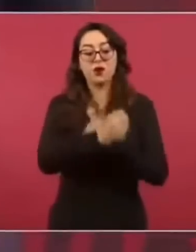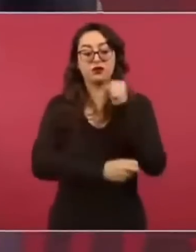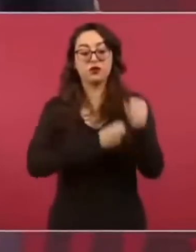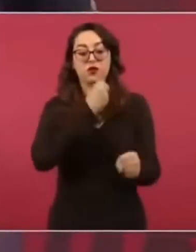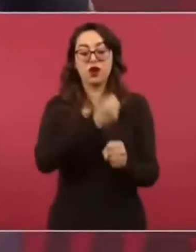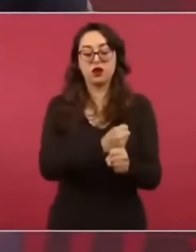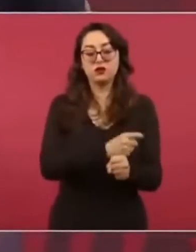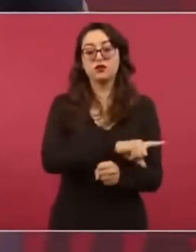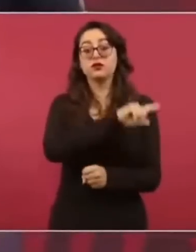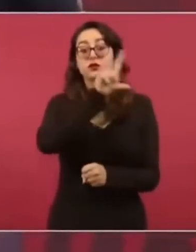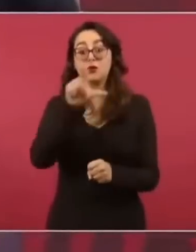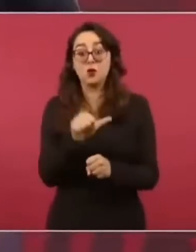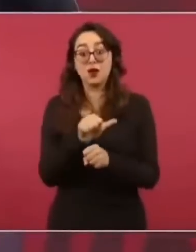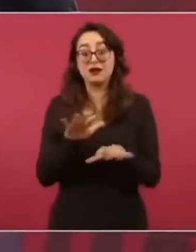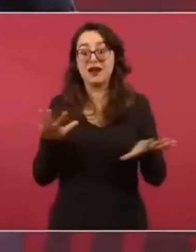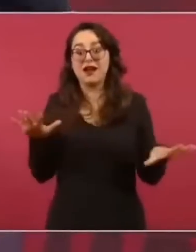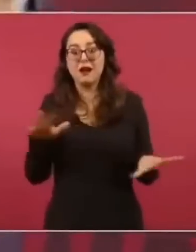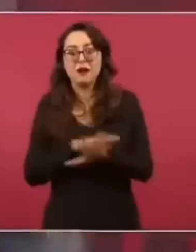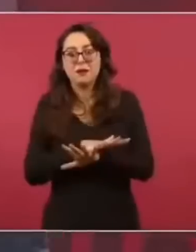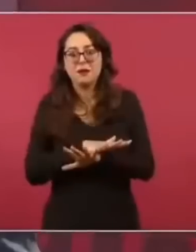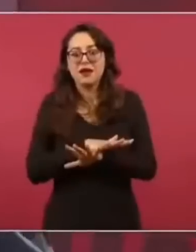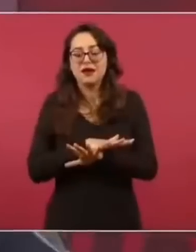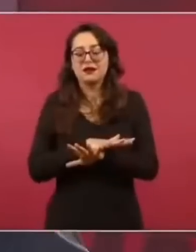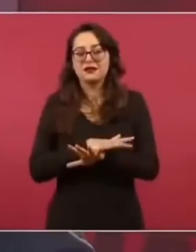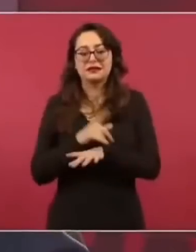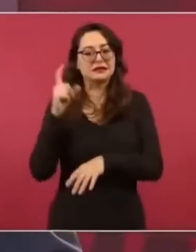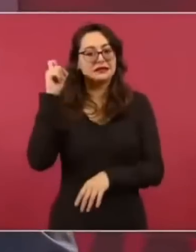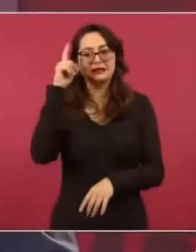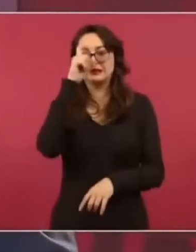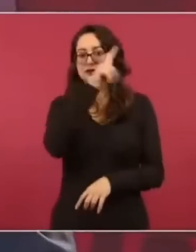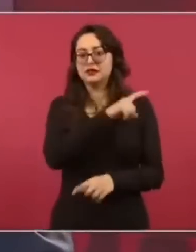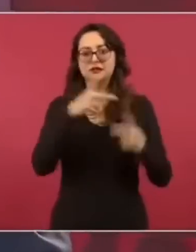y como estilo de vida.